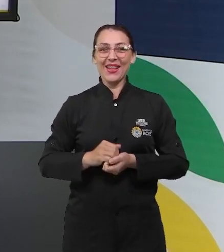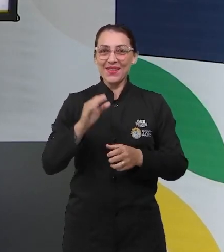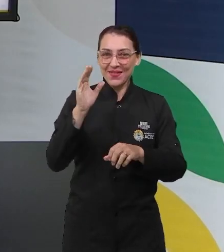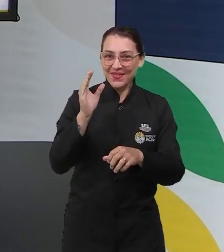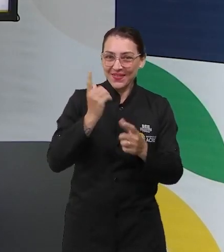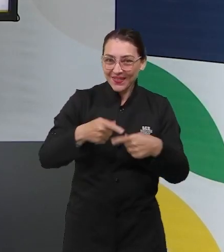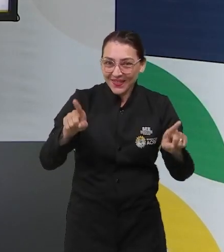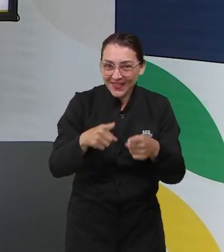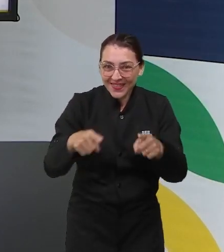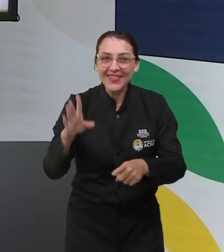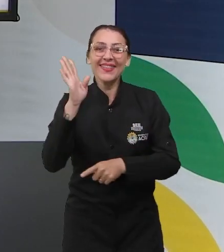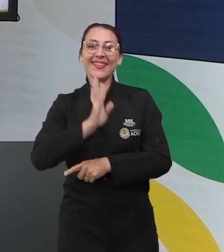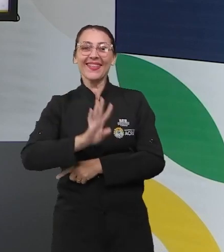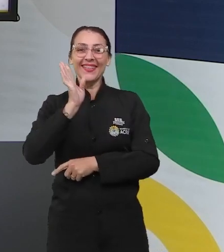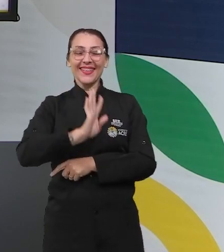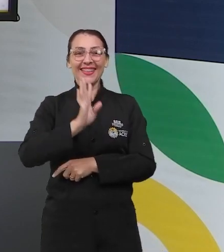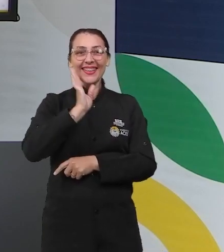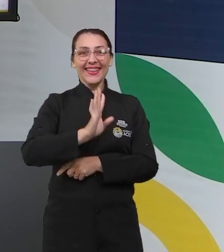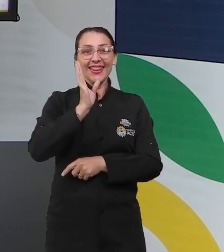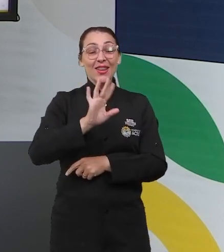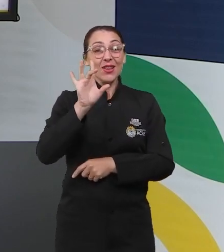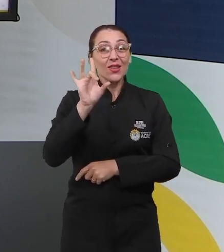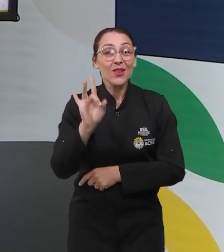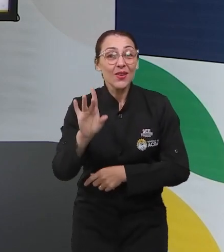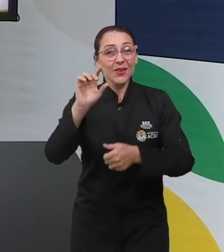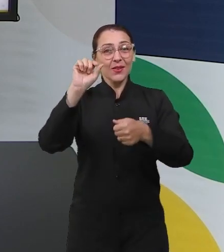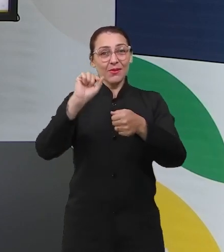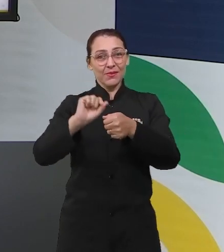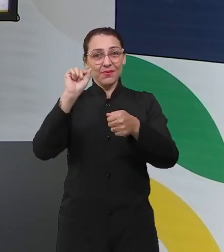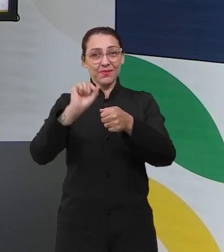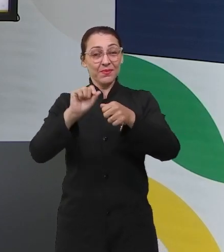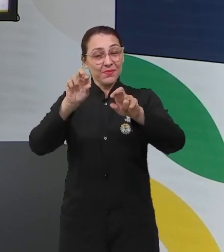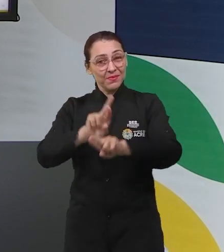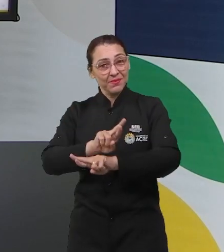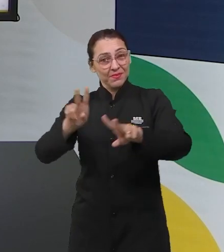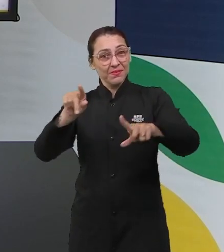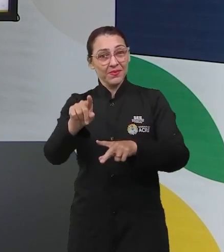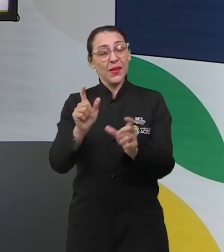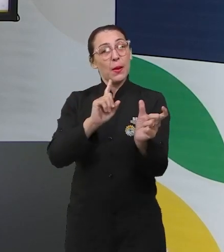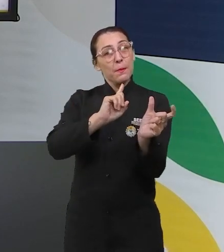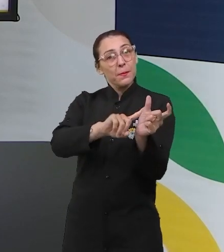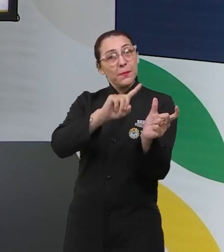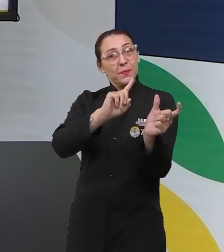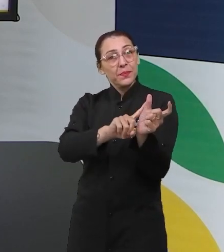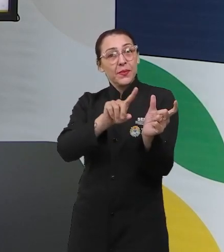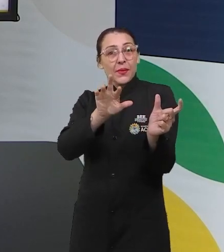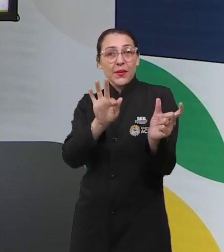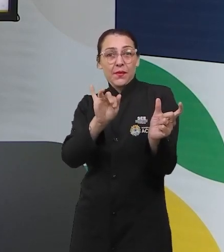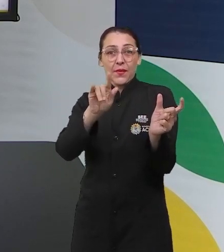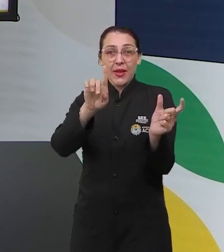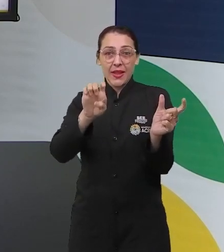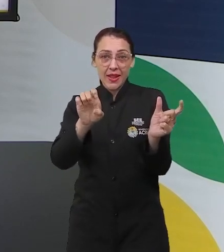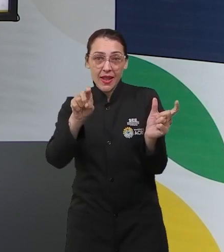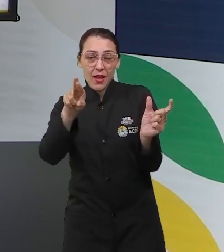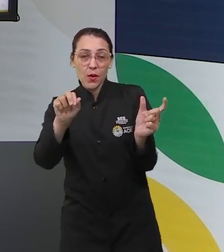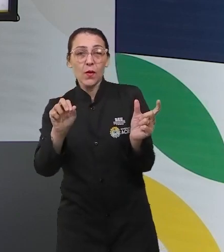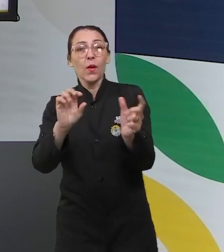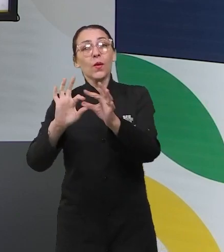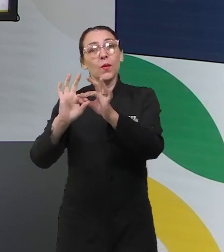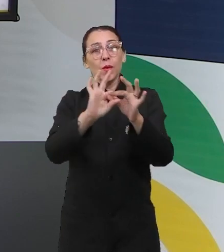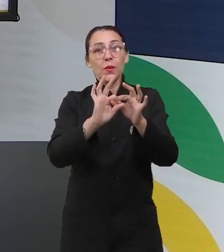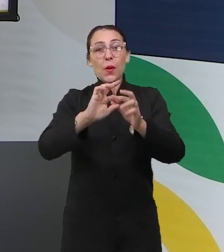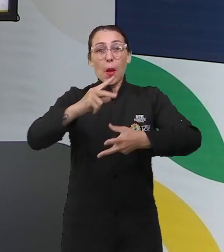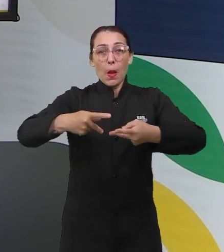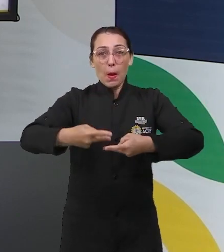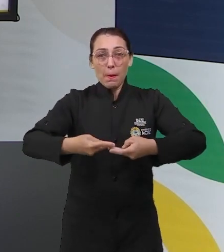Musiquinha bem interessante, né, galera? Só para fazer aí uma distinção para vocês, a palavra, por exemplo, fideus, ali que foi usada no contexto de